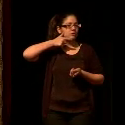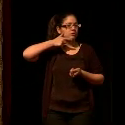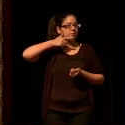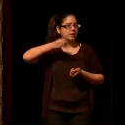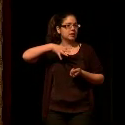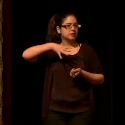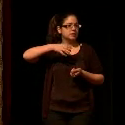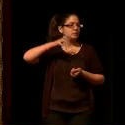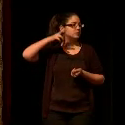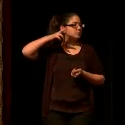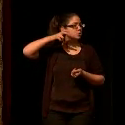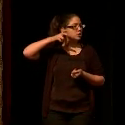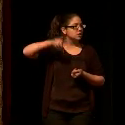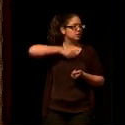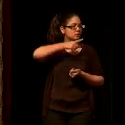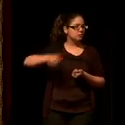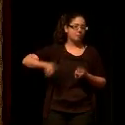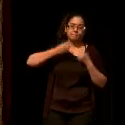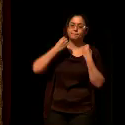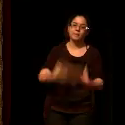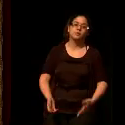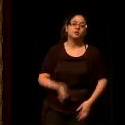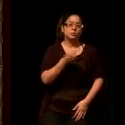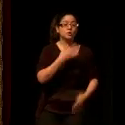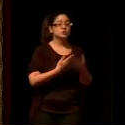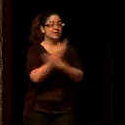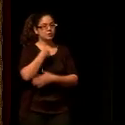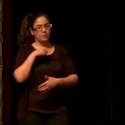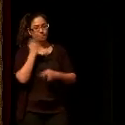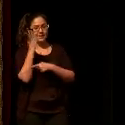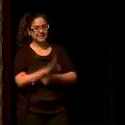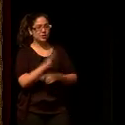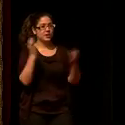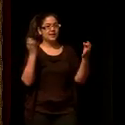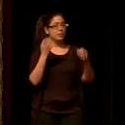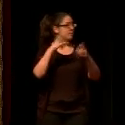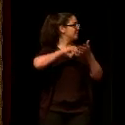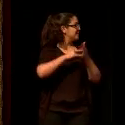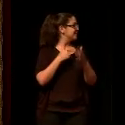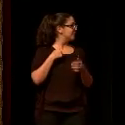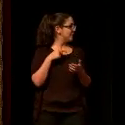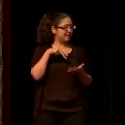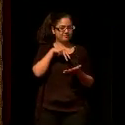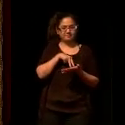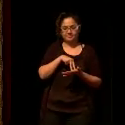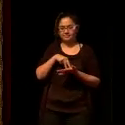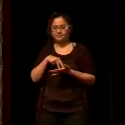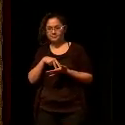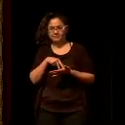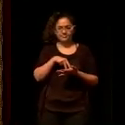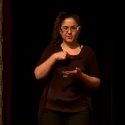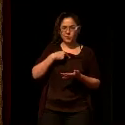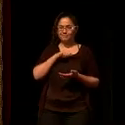pues dale habla bueno buenos días y os voy a presentar un proyecto me pongo aquí estoy un poco a ver cómo me siento